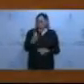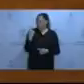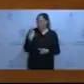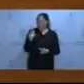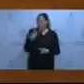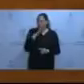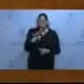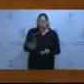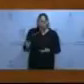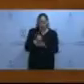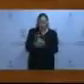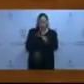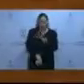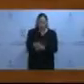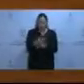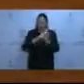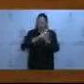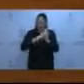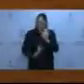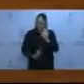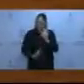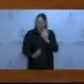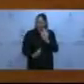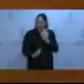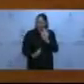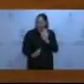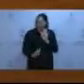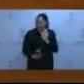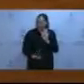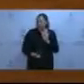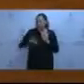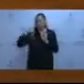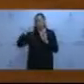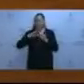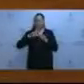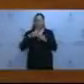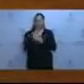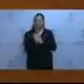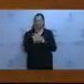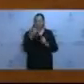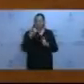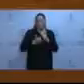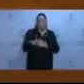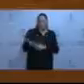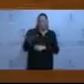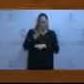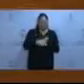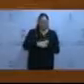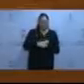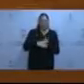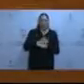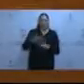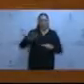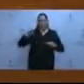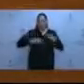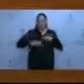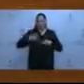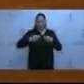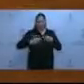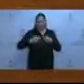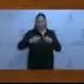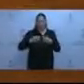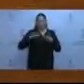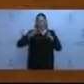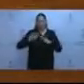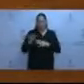nuevo, pero con modificaciones, sobre todo en mitad de una situación de preconcurso de acreedores, señora consejera. Yo creo que al